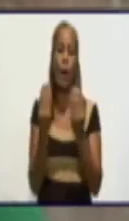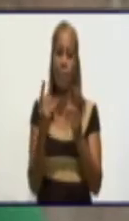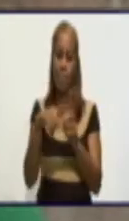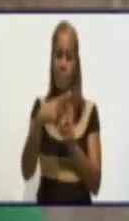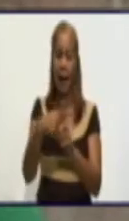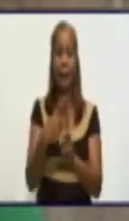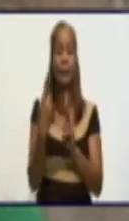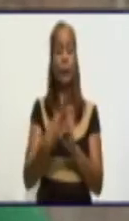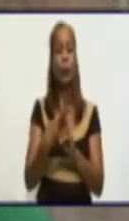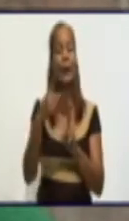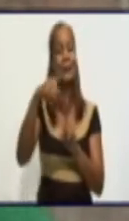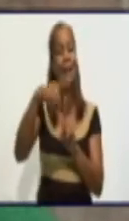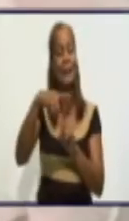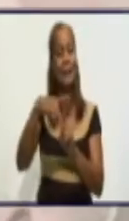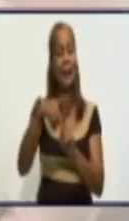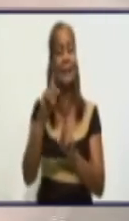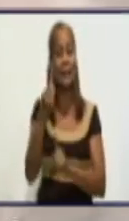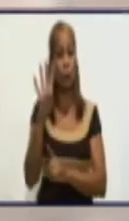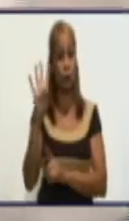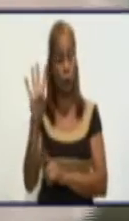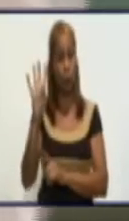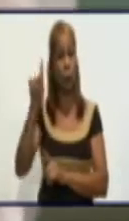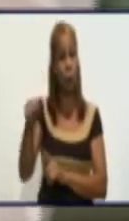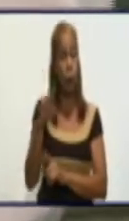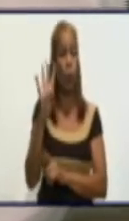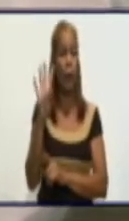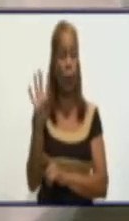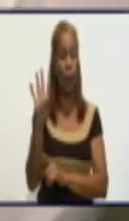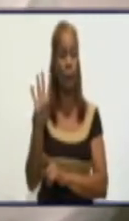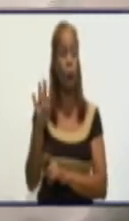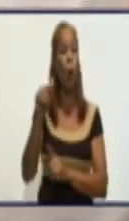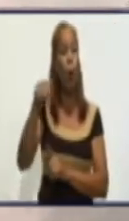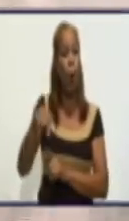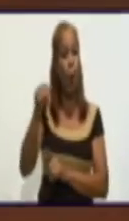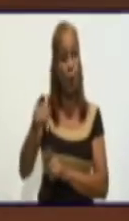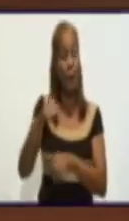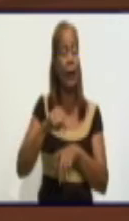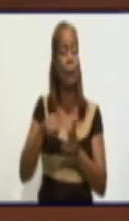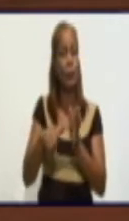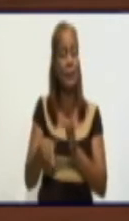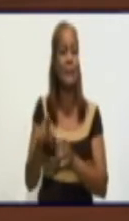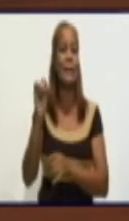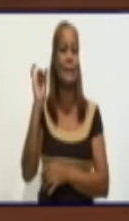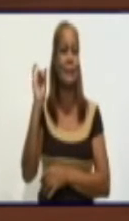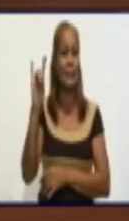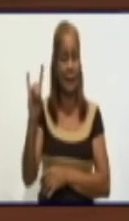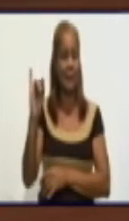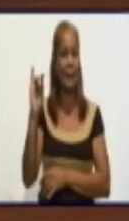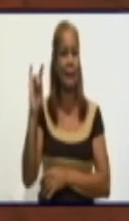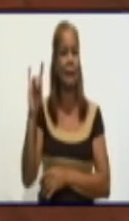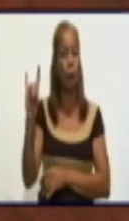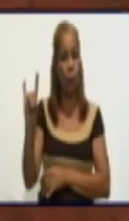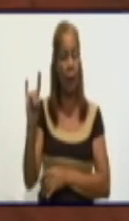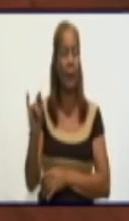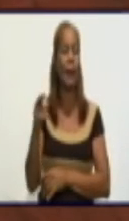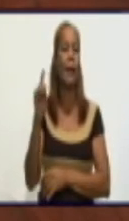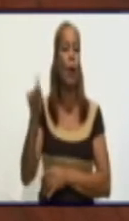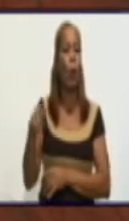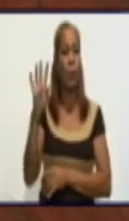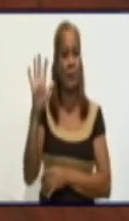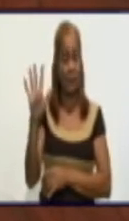taza de 150 y 44 la tasa hoy en la provincia es de 69 5 hoy mantenemos en la provincia ingresa